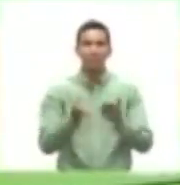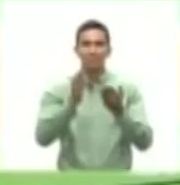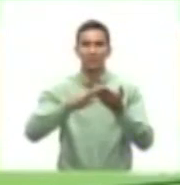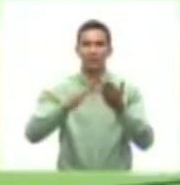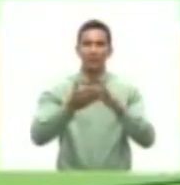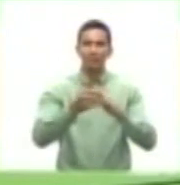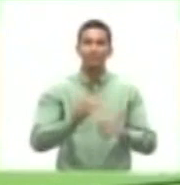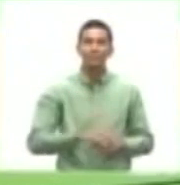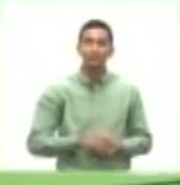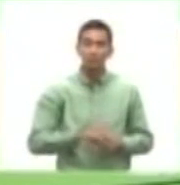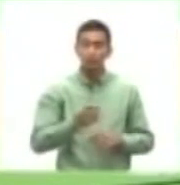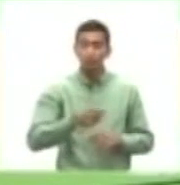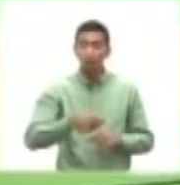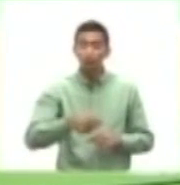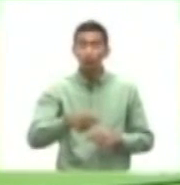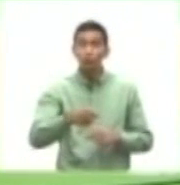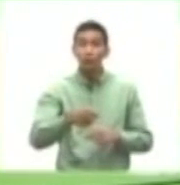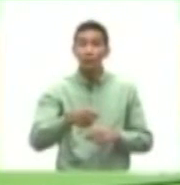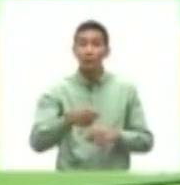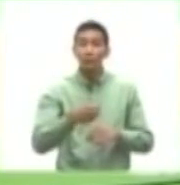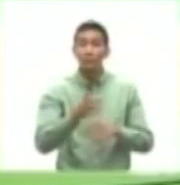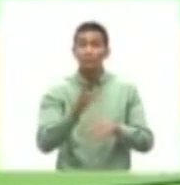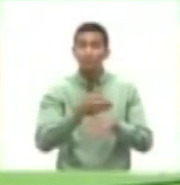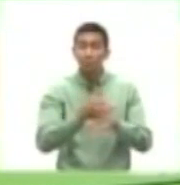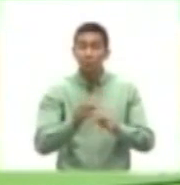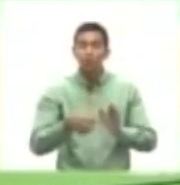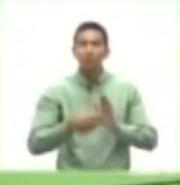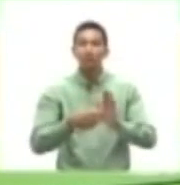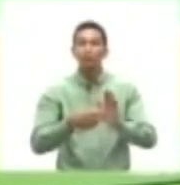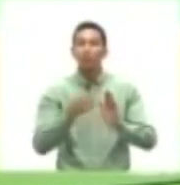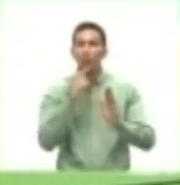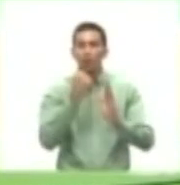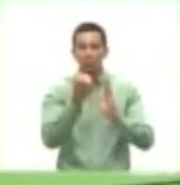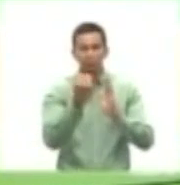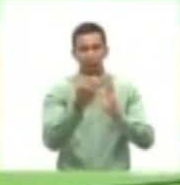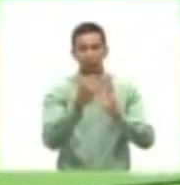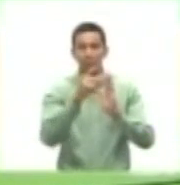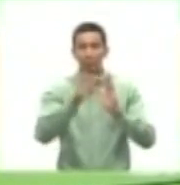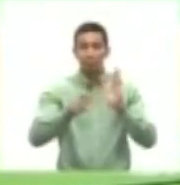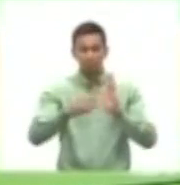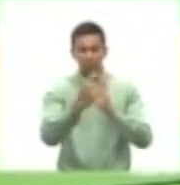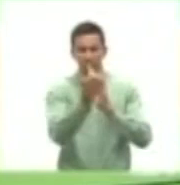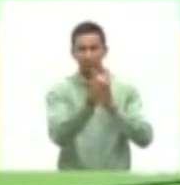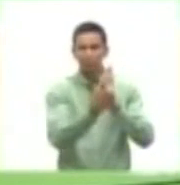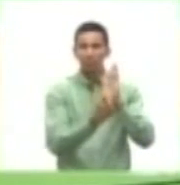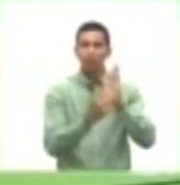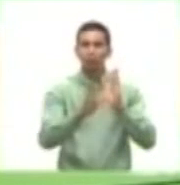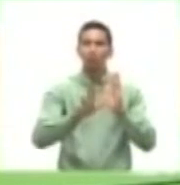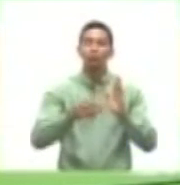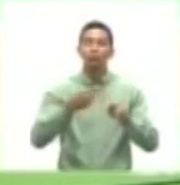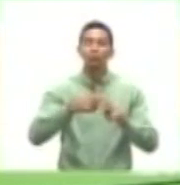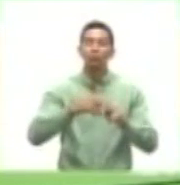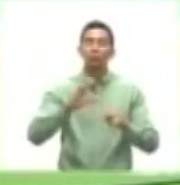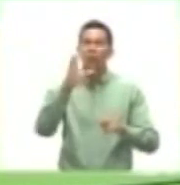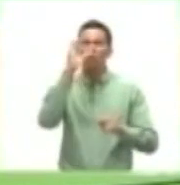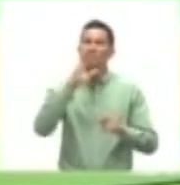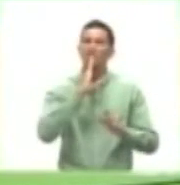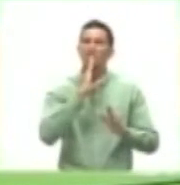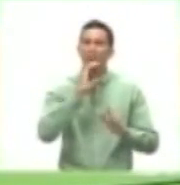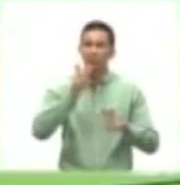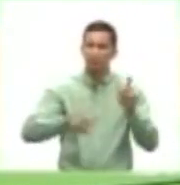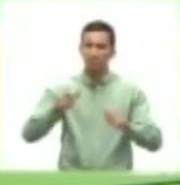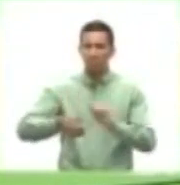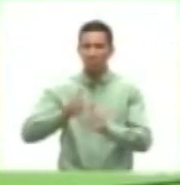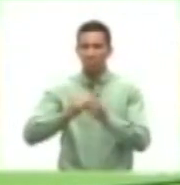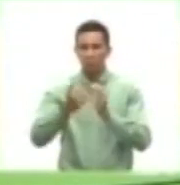minutos, la Federación Colombiana de Fútbol dará a conocer la nómina de convocados para los partidos por eliminatorias ante Venezuela y Brasil. En la lista, según